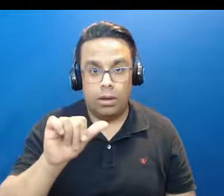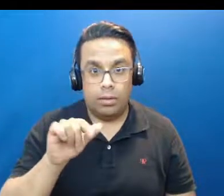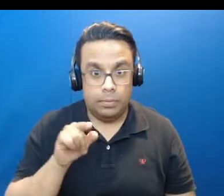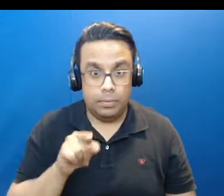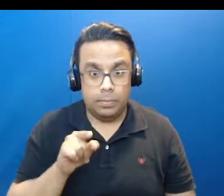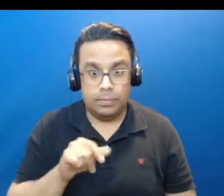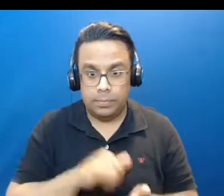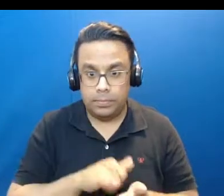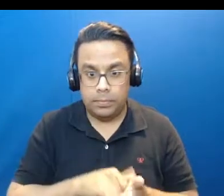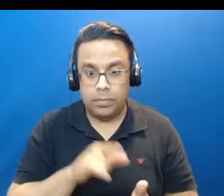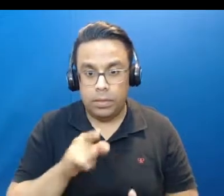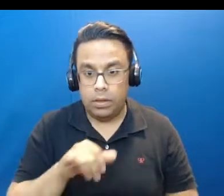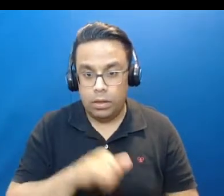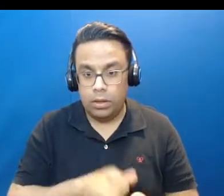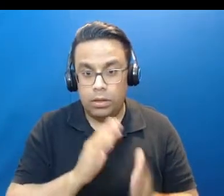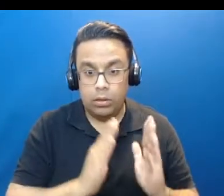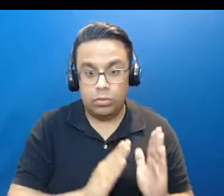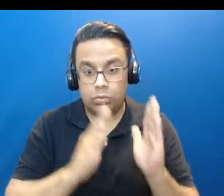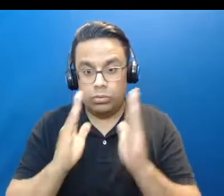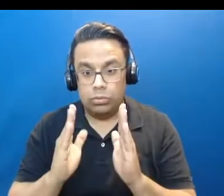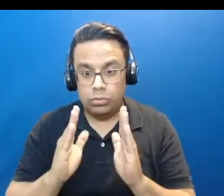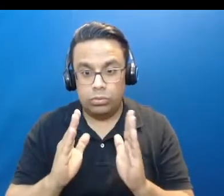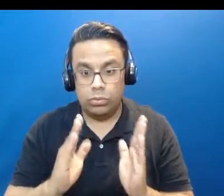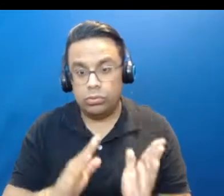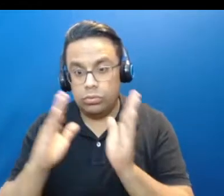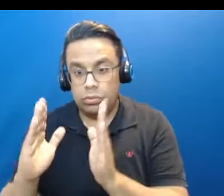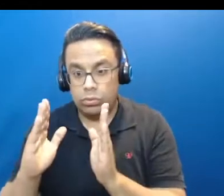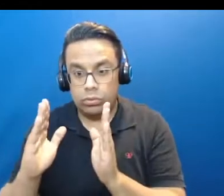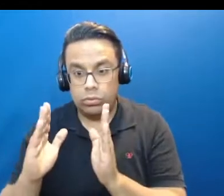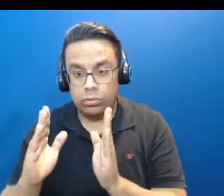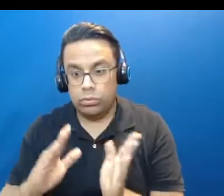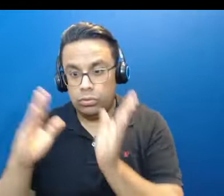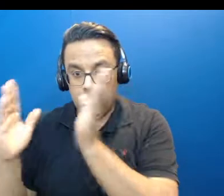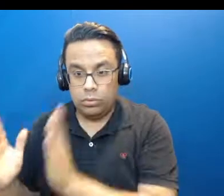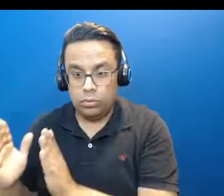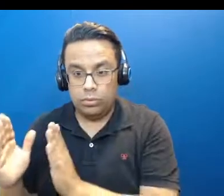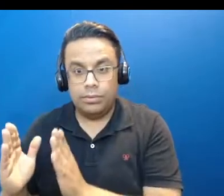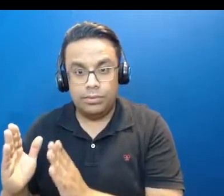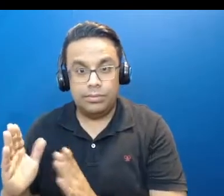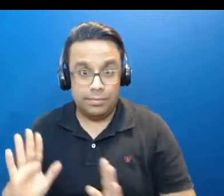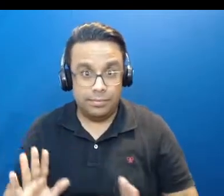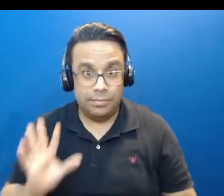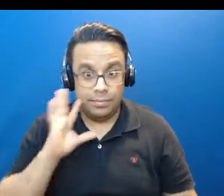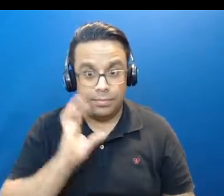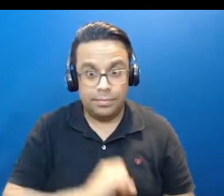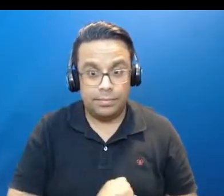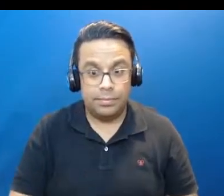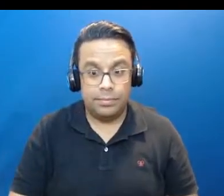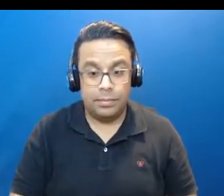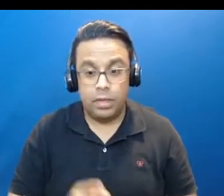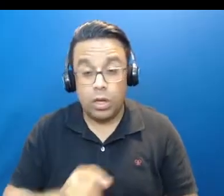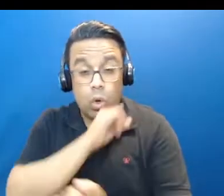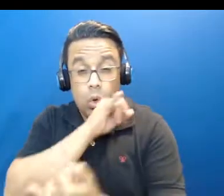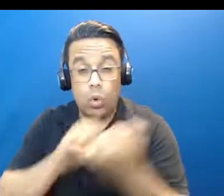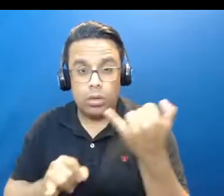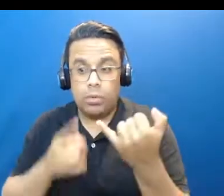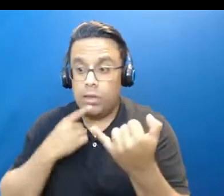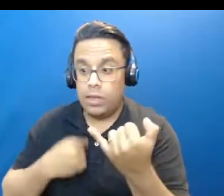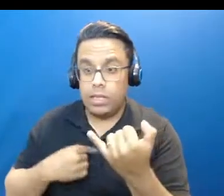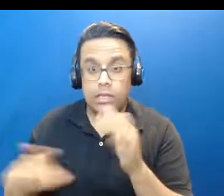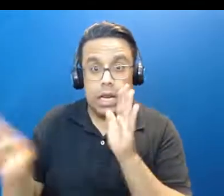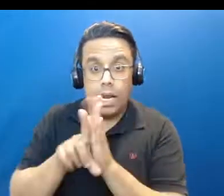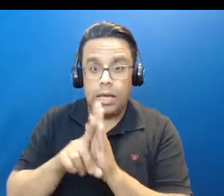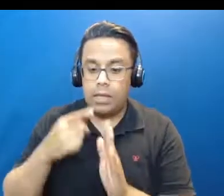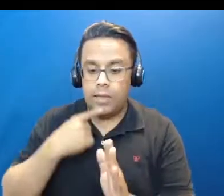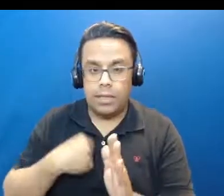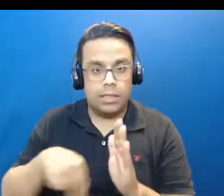De igual manera AutoCAD me pide mi segundo punto, mi tercer punto, etcétera. No coloco el último porque la norma no lo permite. Mi